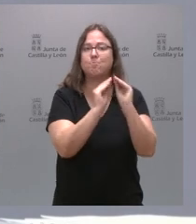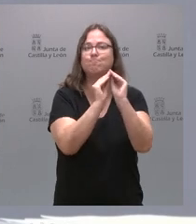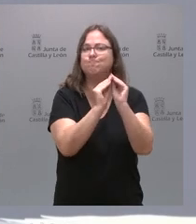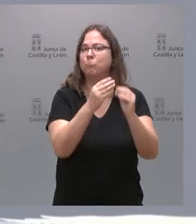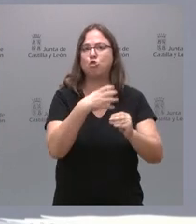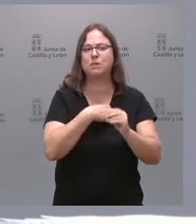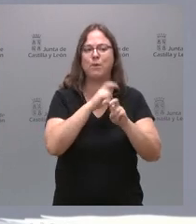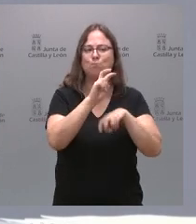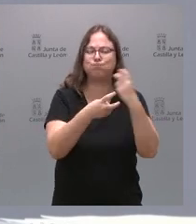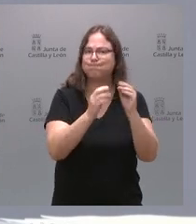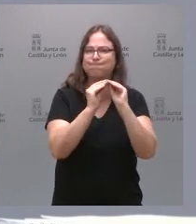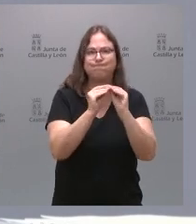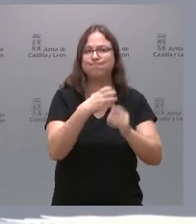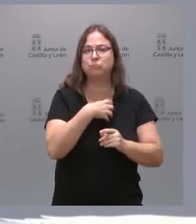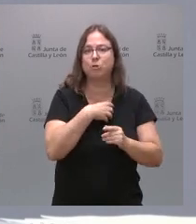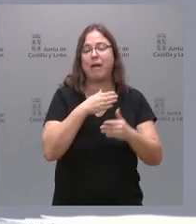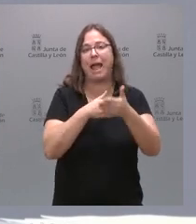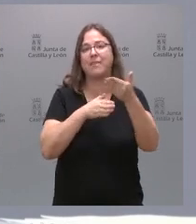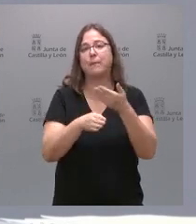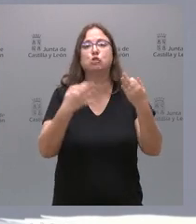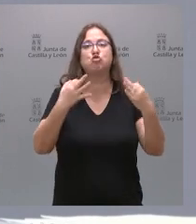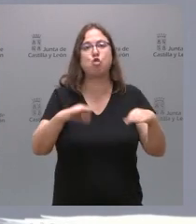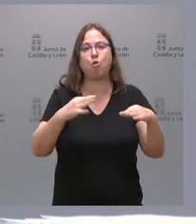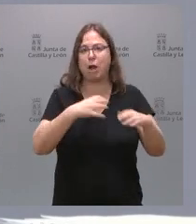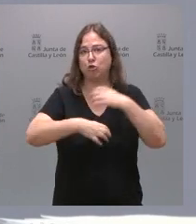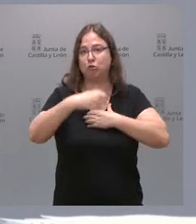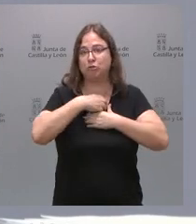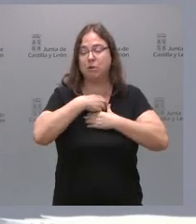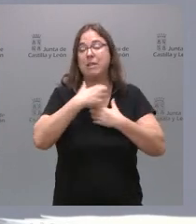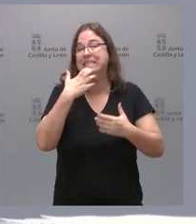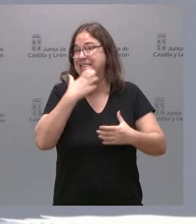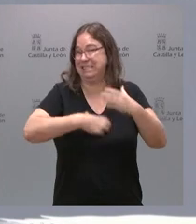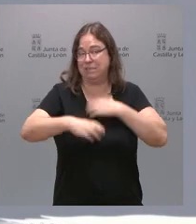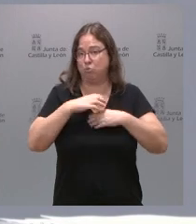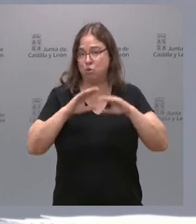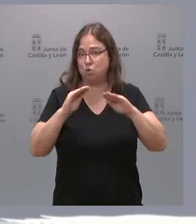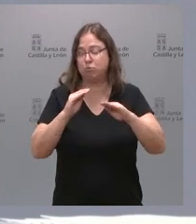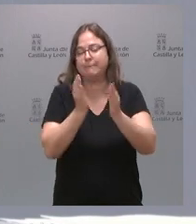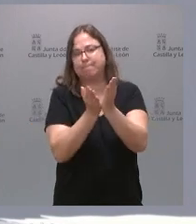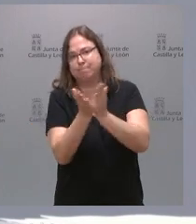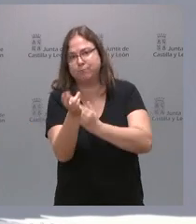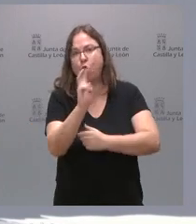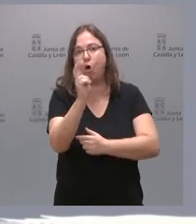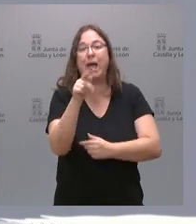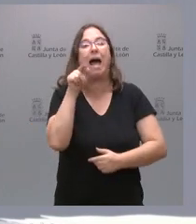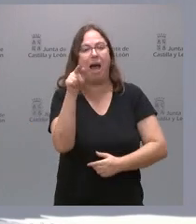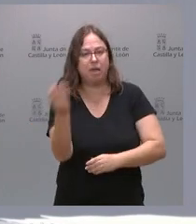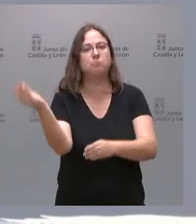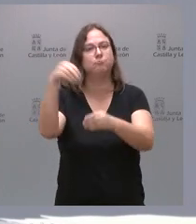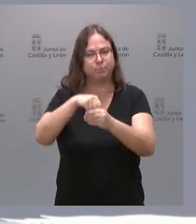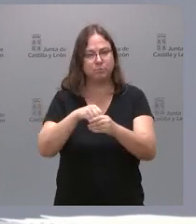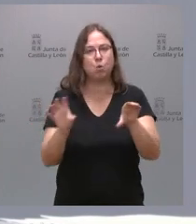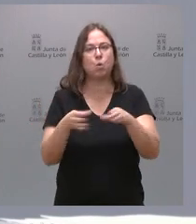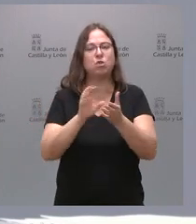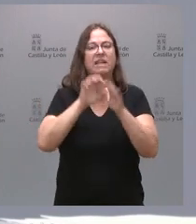restaurado a través de las vías ordinarias por lógicamente plantearíamos soluciones alternativas y ahí estaría la junta de Castilla y león